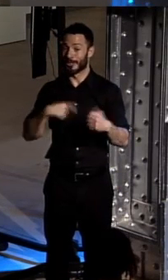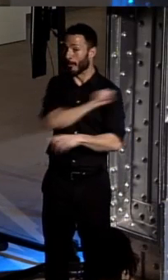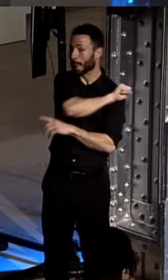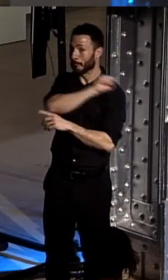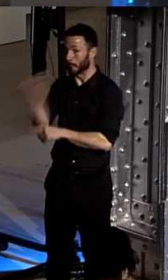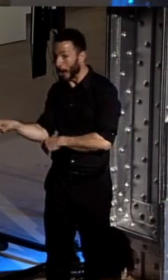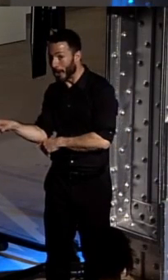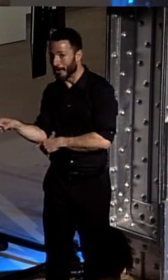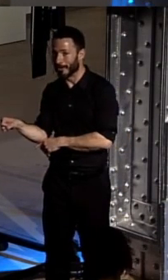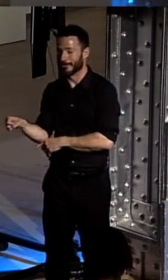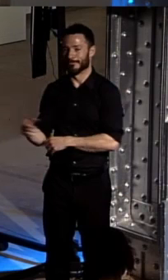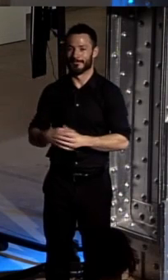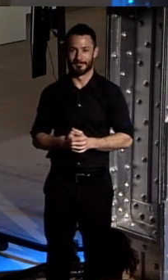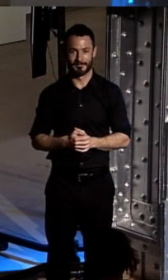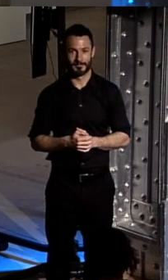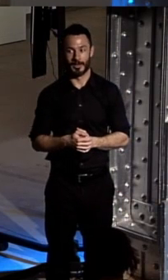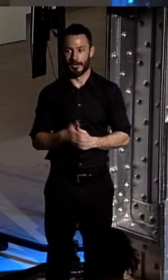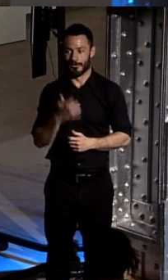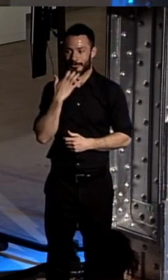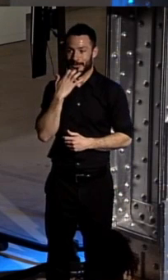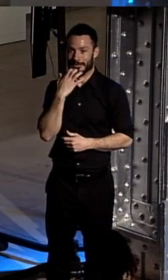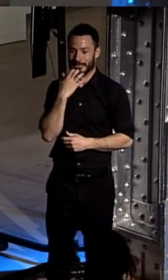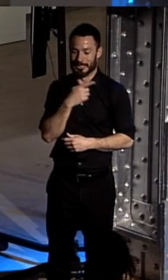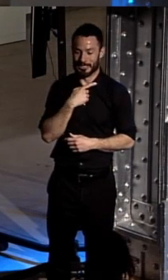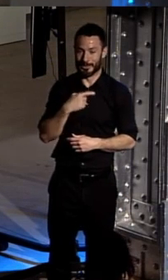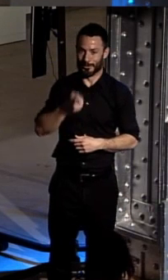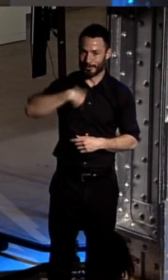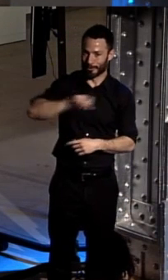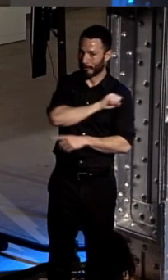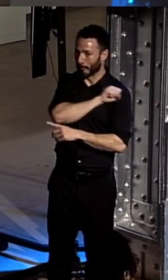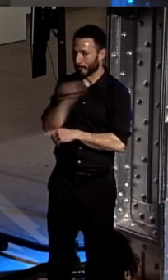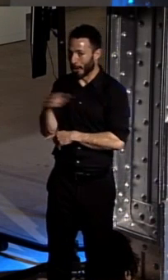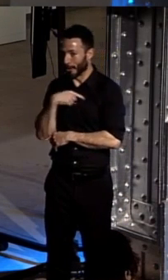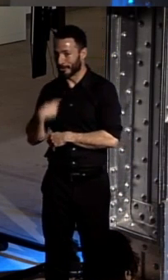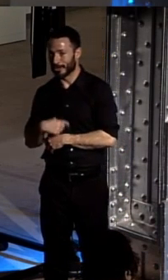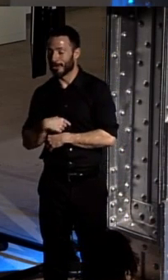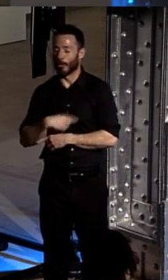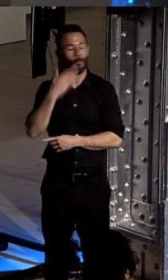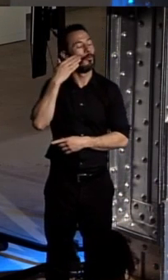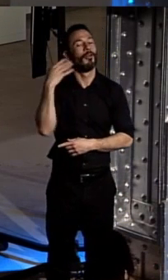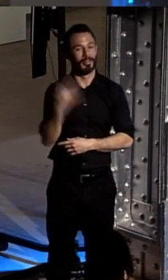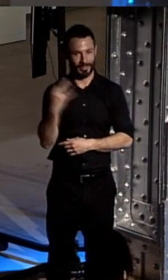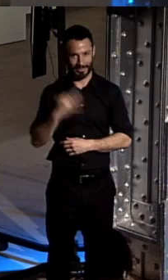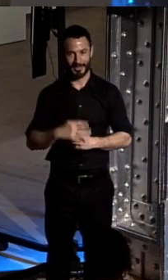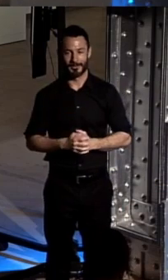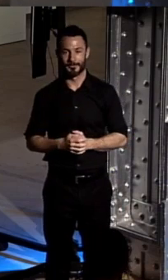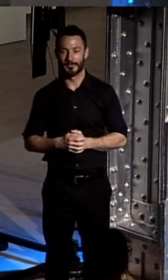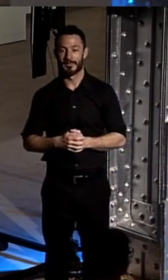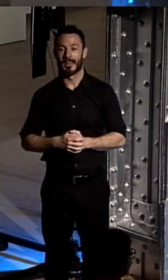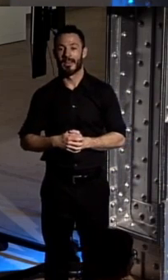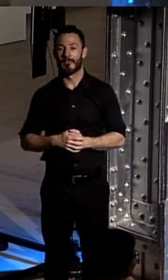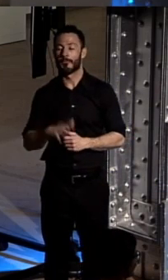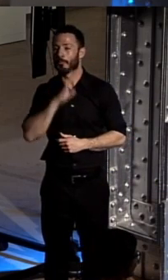pulsos chinos, que ganarle a los chinos en masividad algo hay que poder hacerlo, entonces está bastante orgulloso de esto. La verdadera razón por la que hicimos esto es la siguiente,